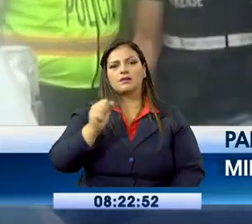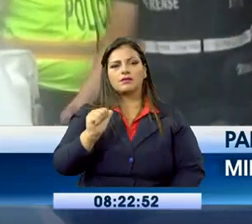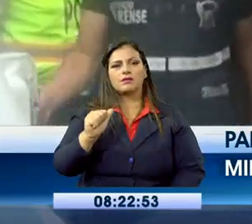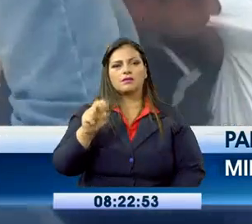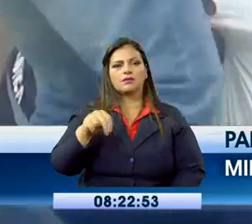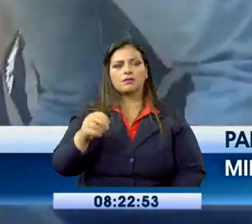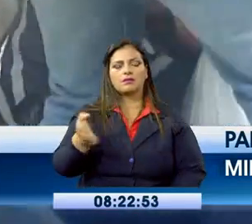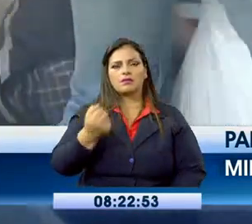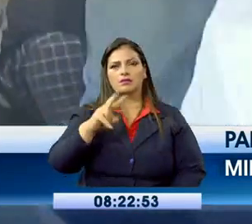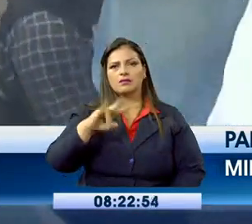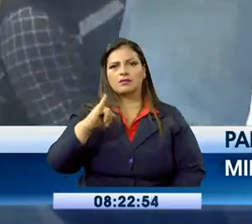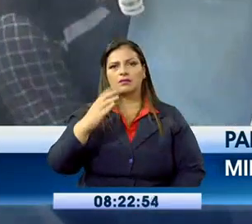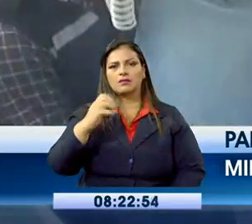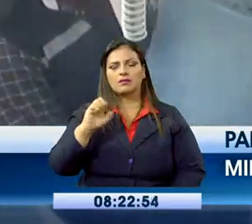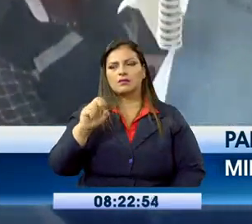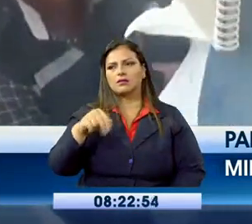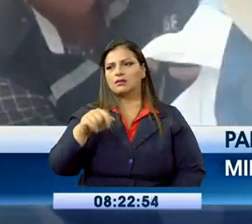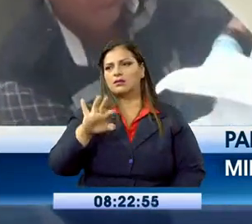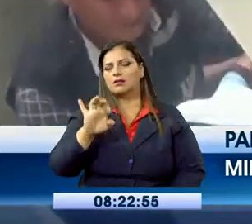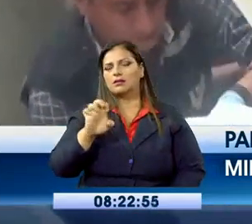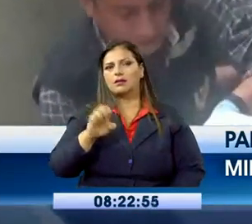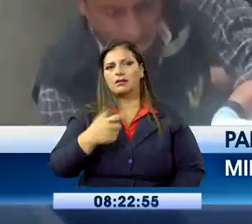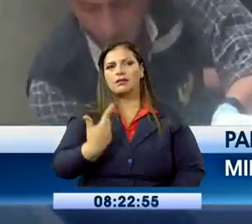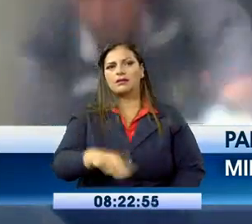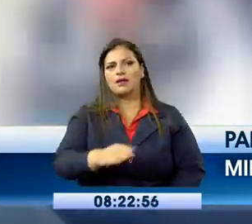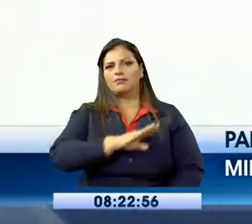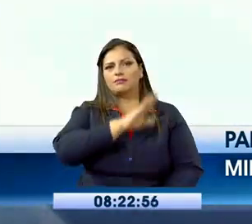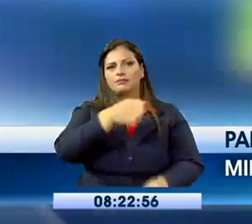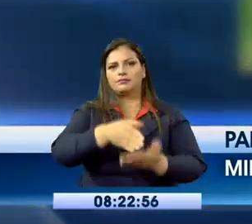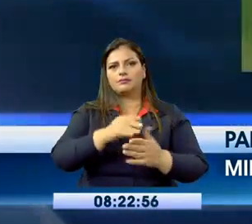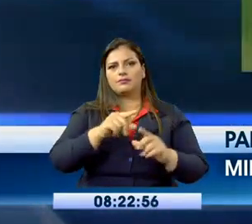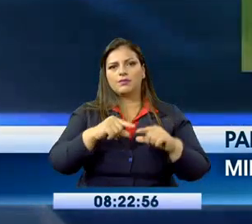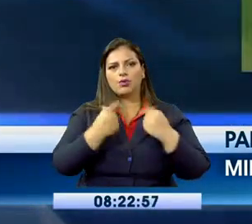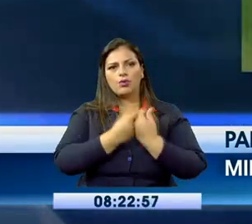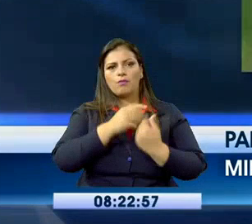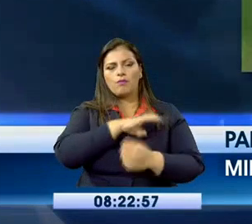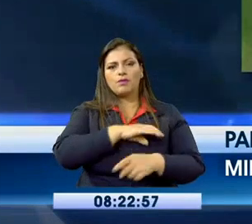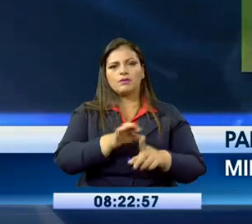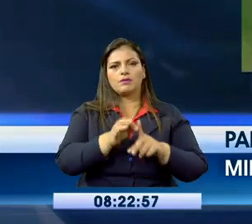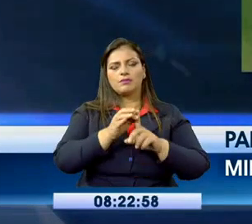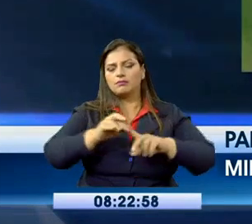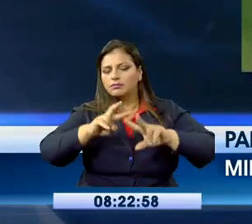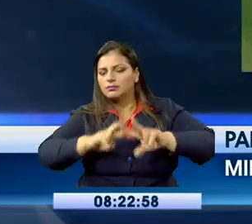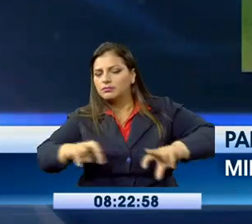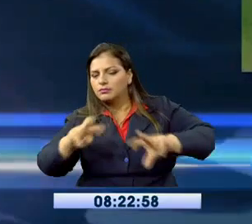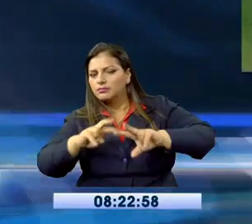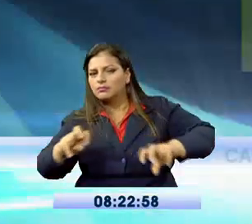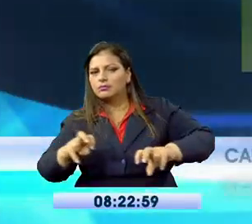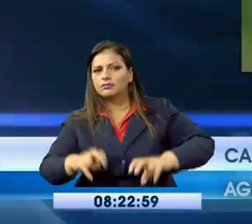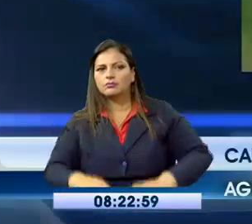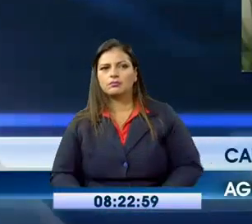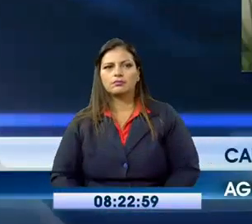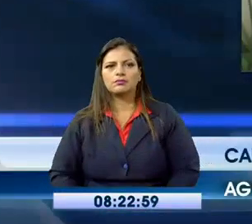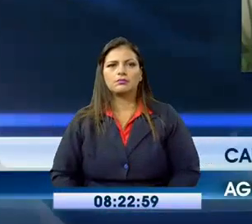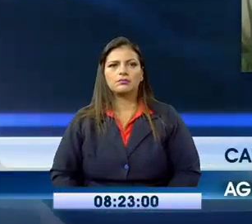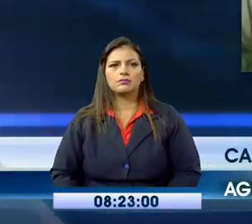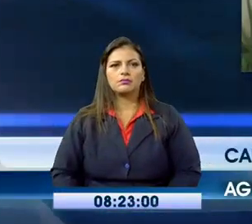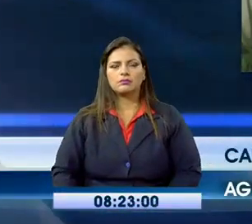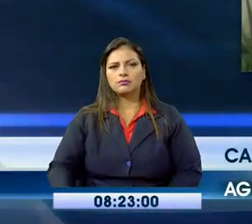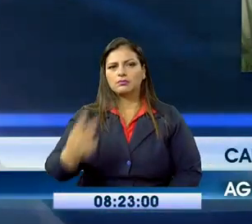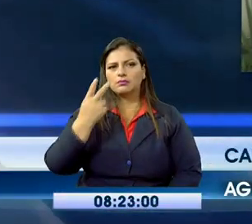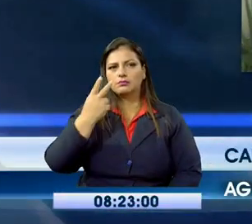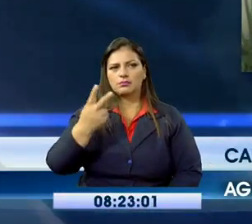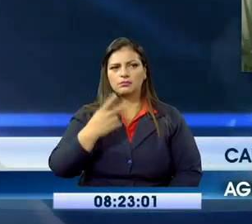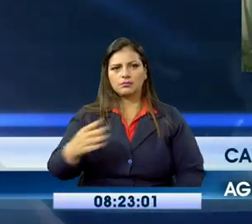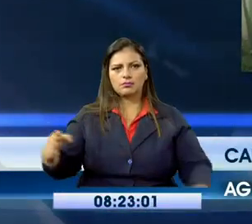para recabar indicios que permitan establecer el móvil de los asesinatos. Se pudo percatar una escena cerrada en el interior de